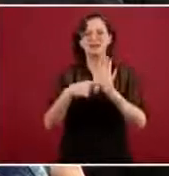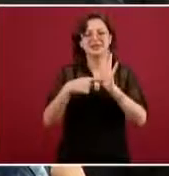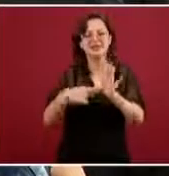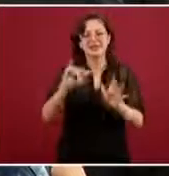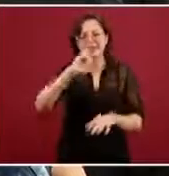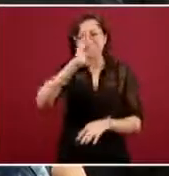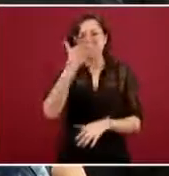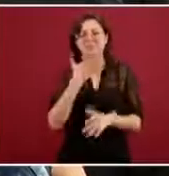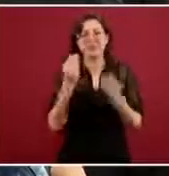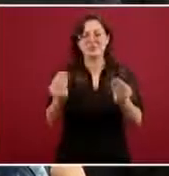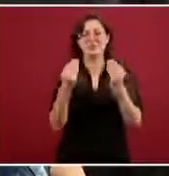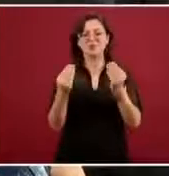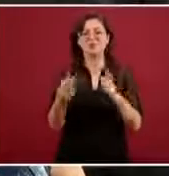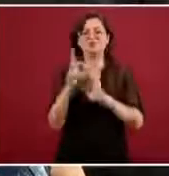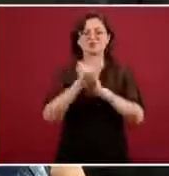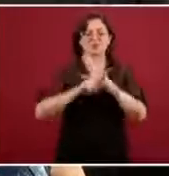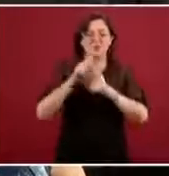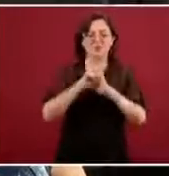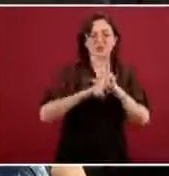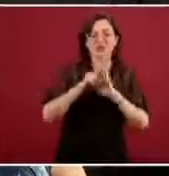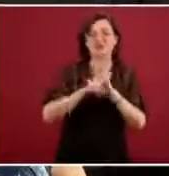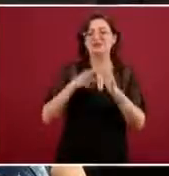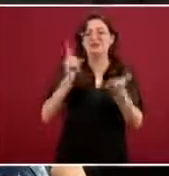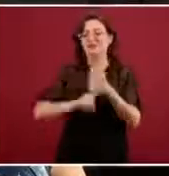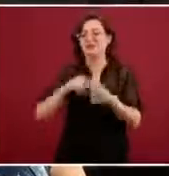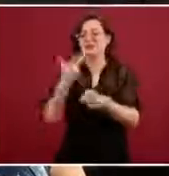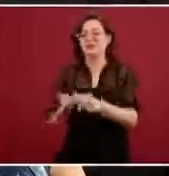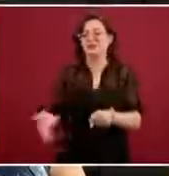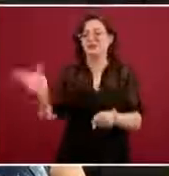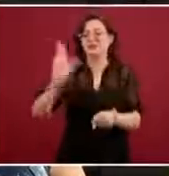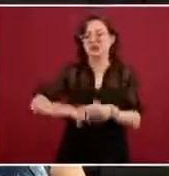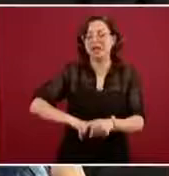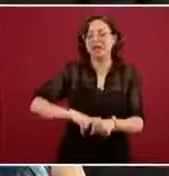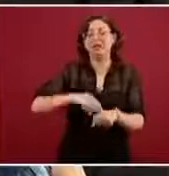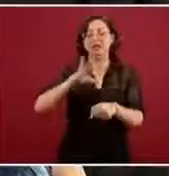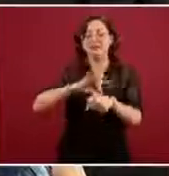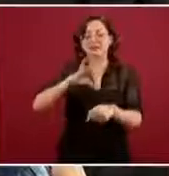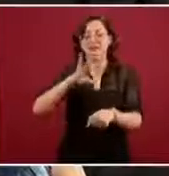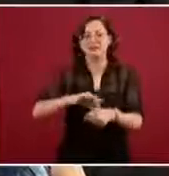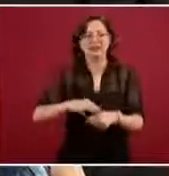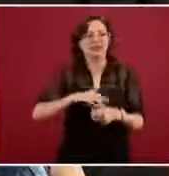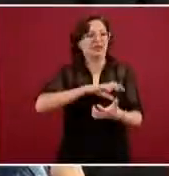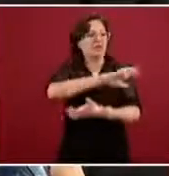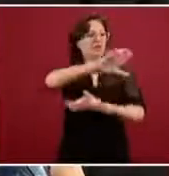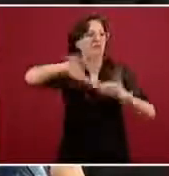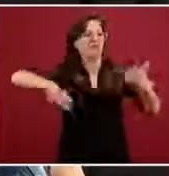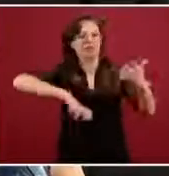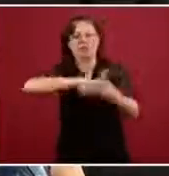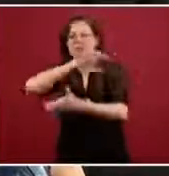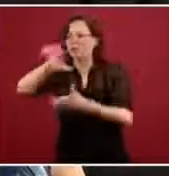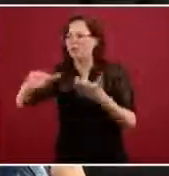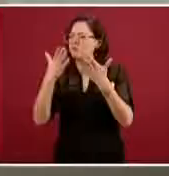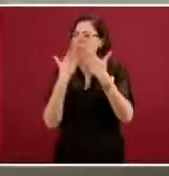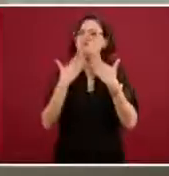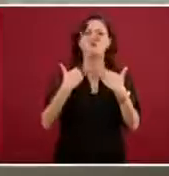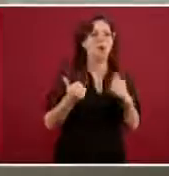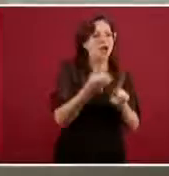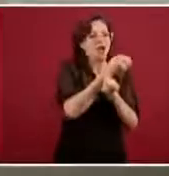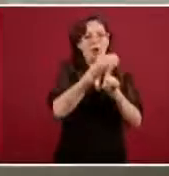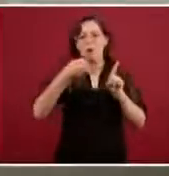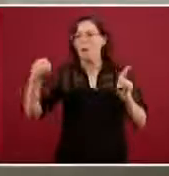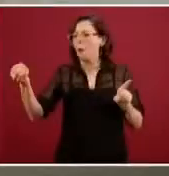se han viralizado de videos en hospitales o clínicas, que se ve caótico un poco el orden